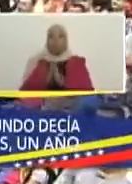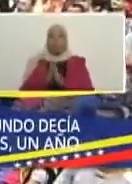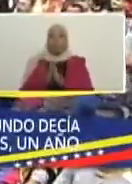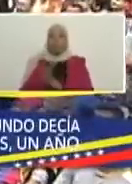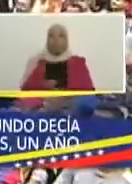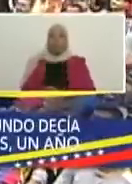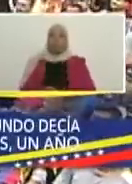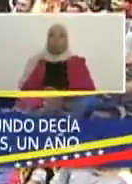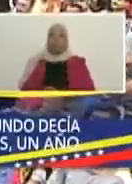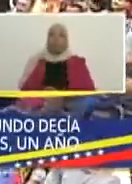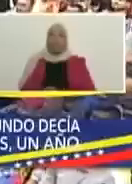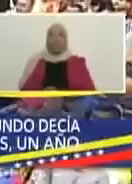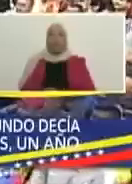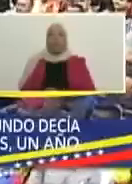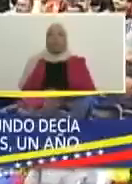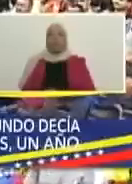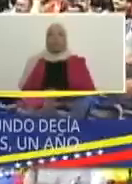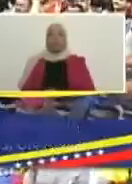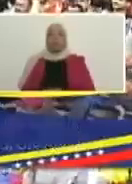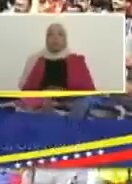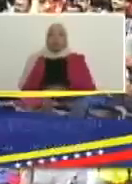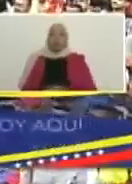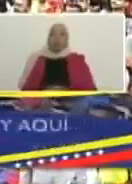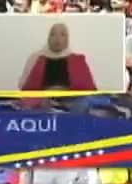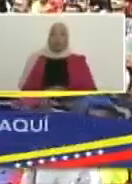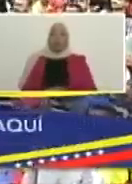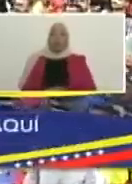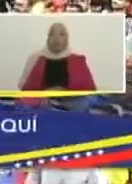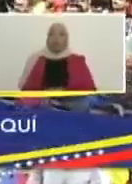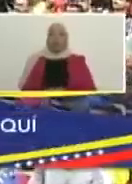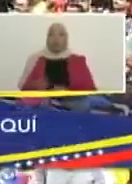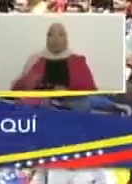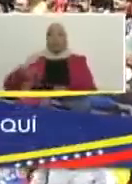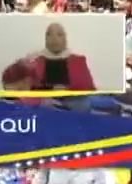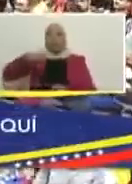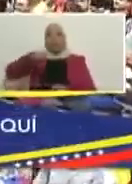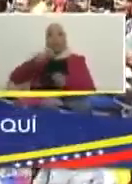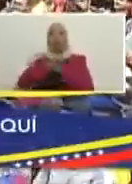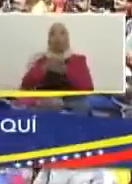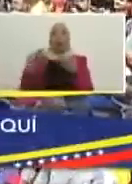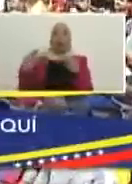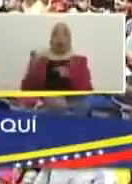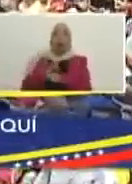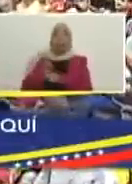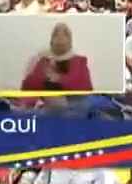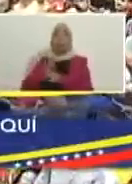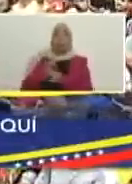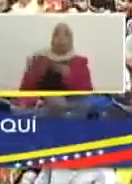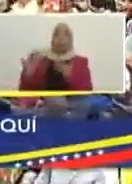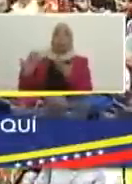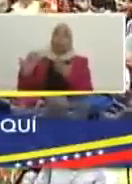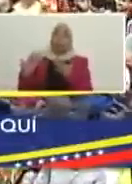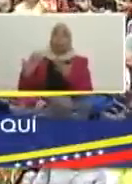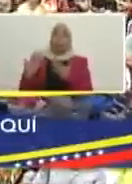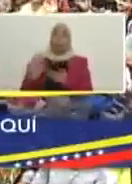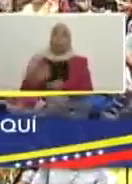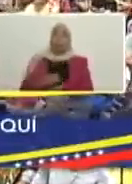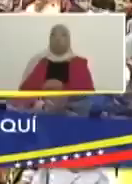Vamos a atenderla, sube por aquí, pues. Calona, por favor. Calona, rápido, por favor. Al trote.